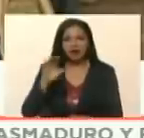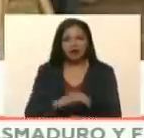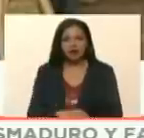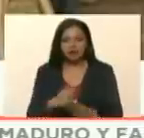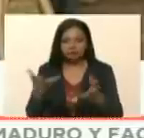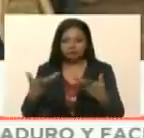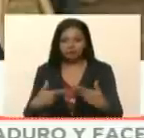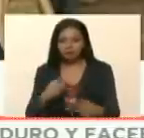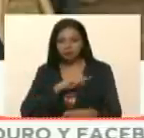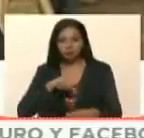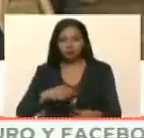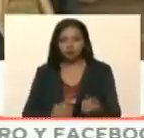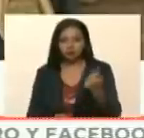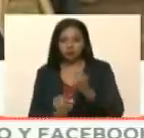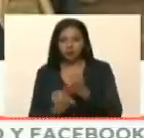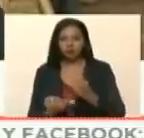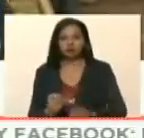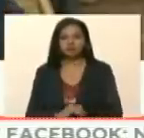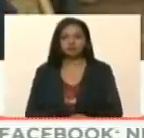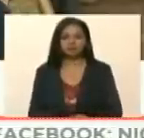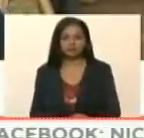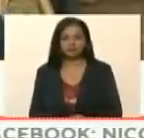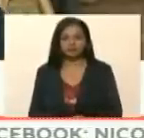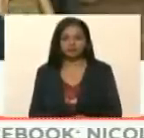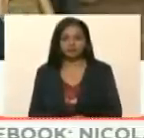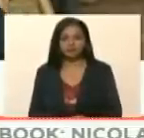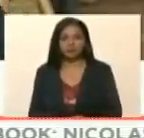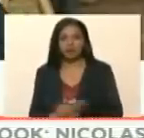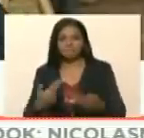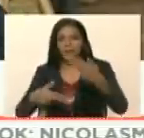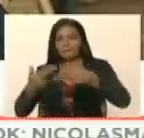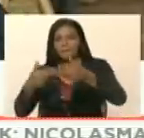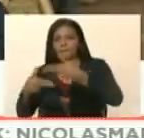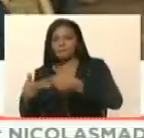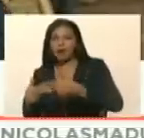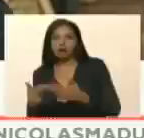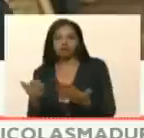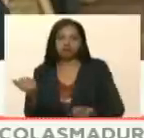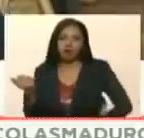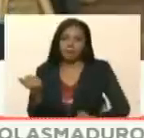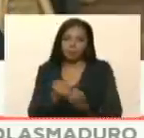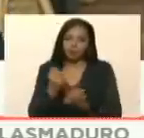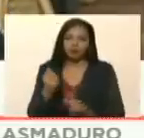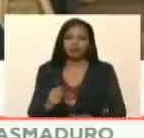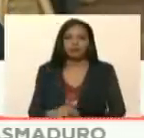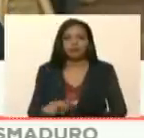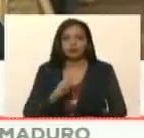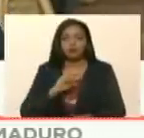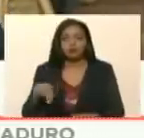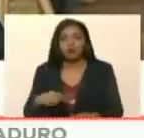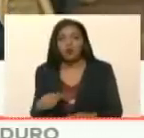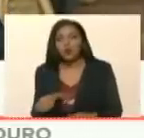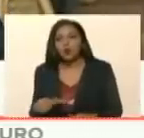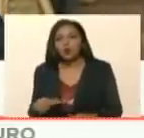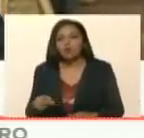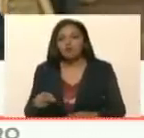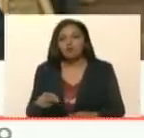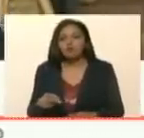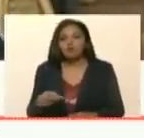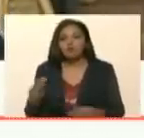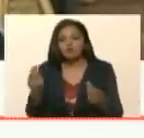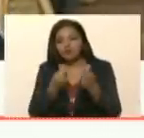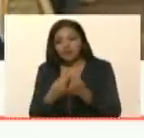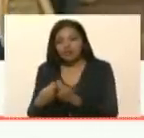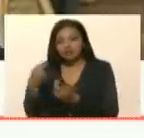recibir nuestro apoyo de infraestructura, de financiamiento,